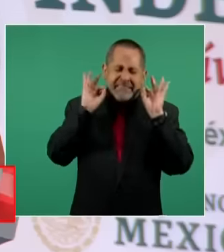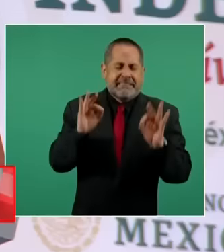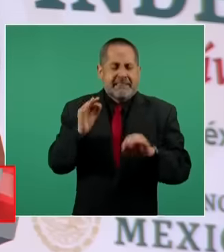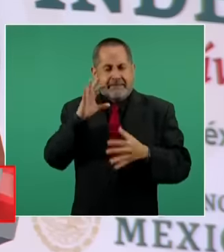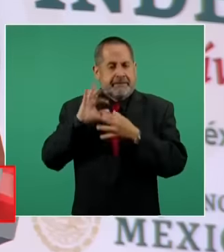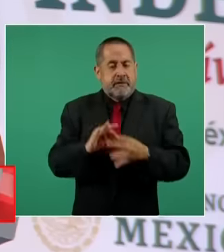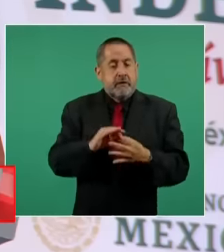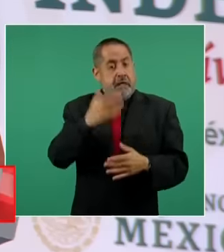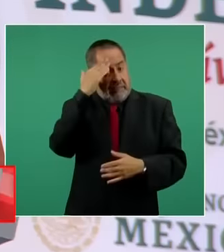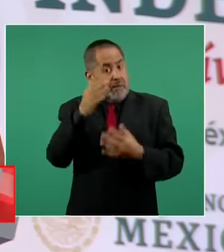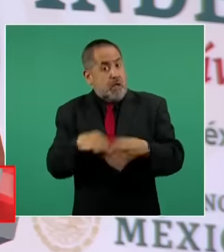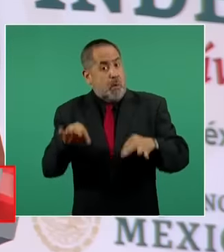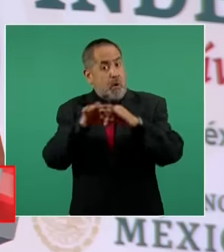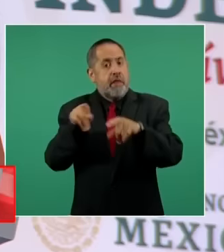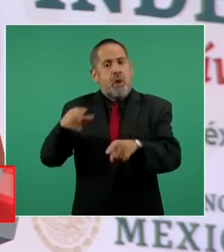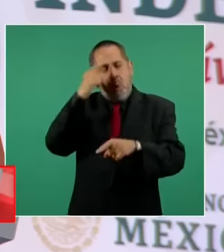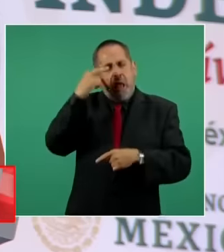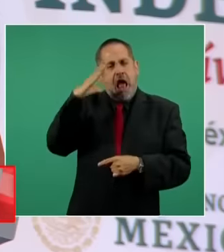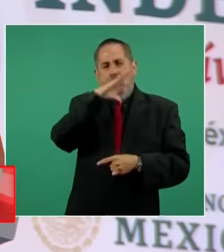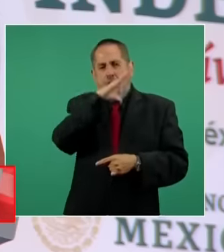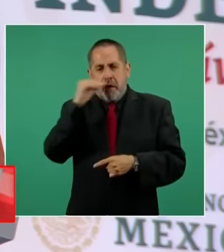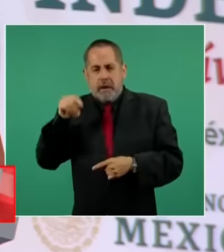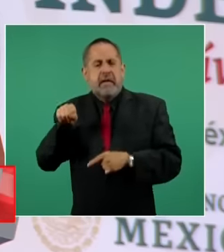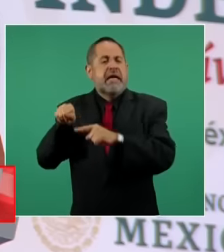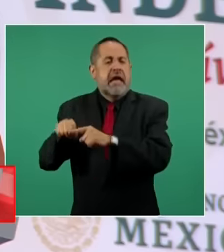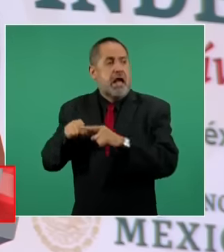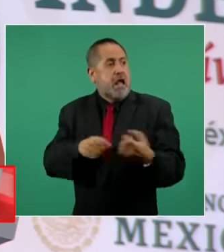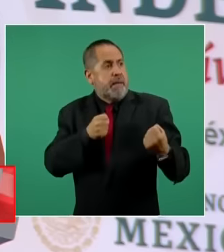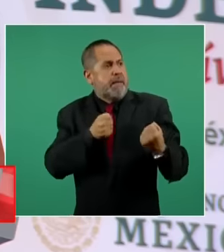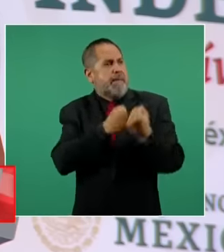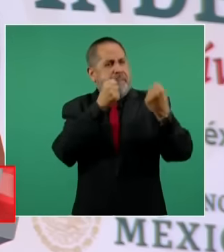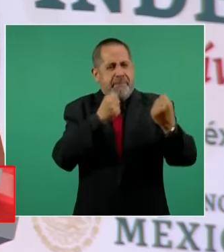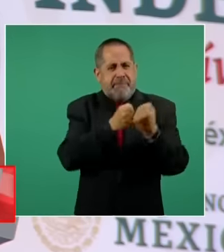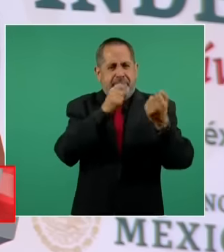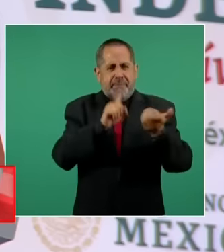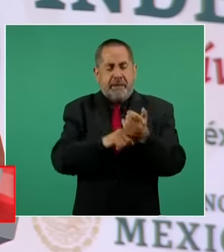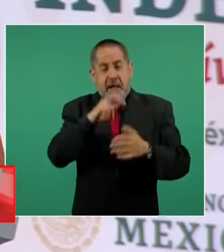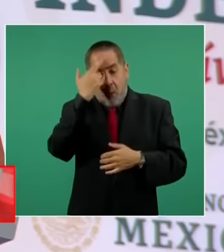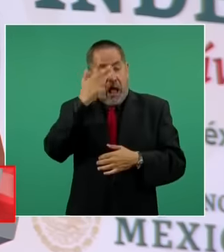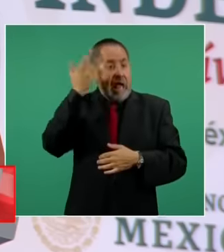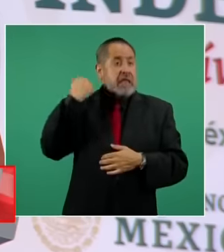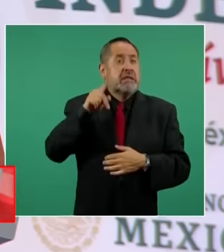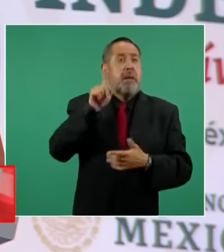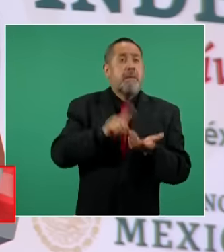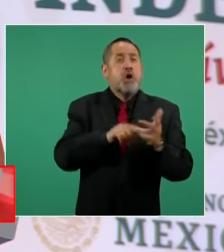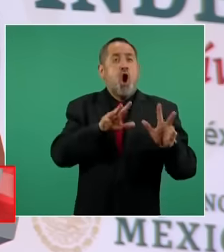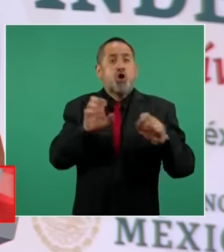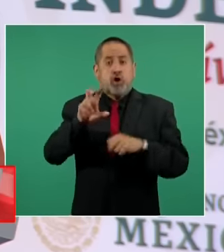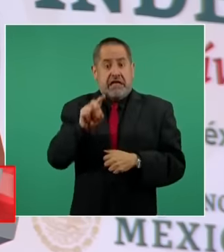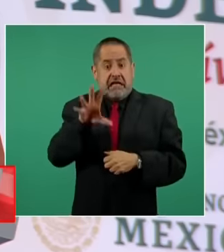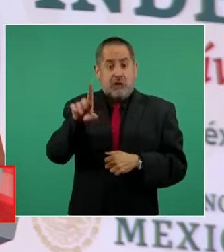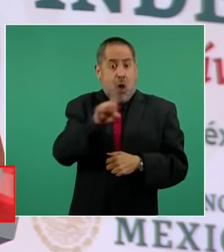la solidaridad cubana en el enfrentamiento de México a las invasiones texanas en